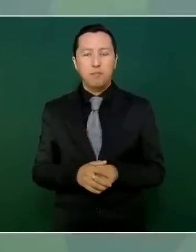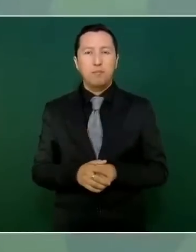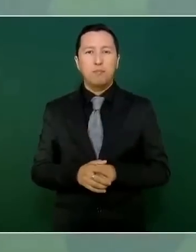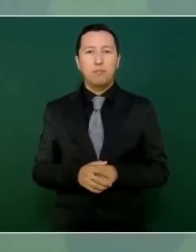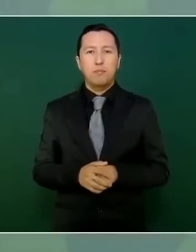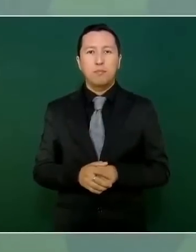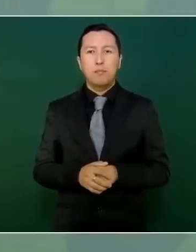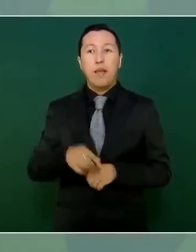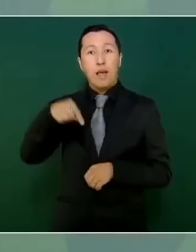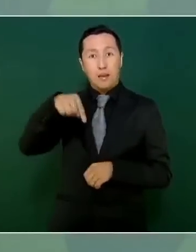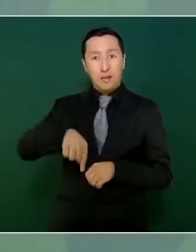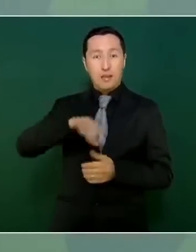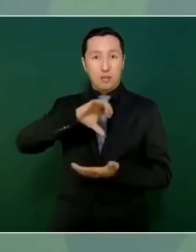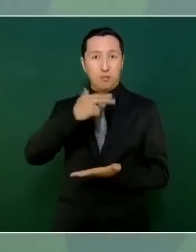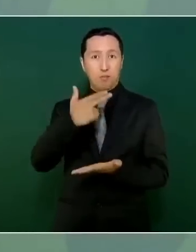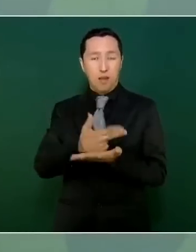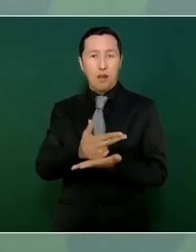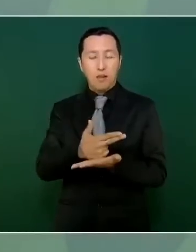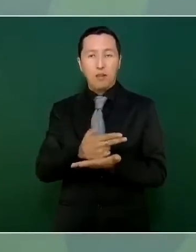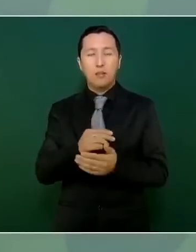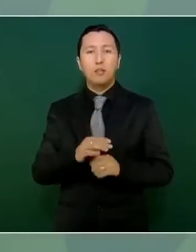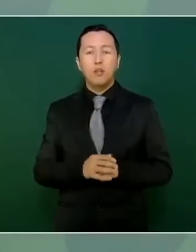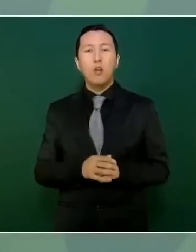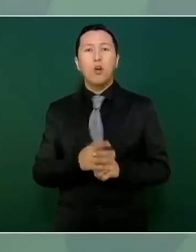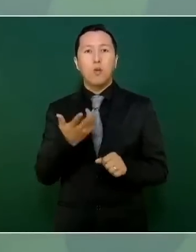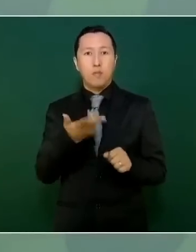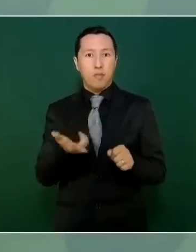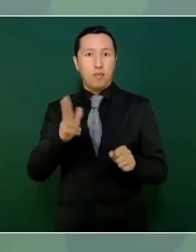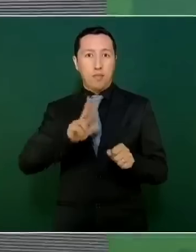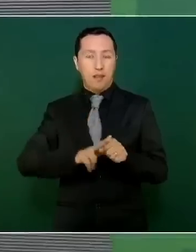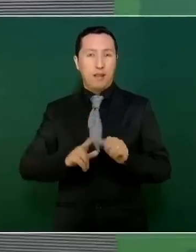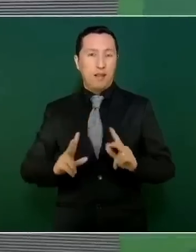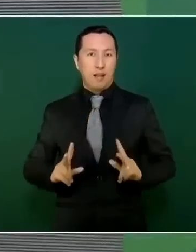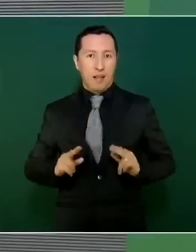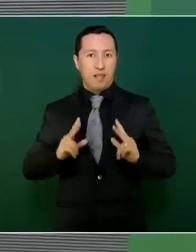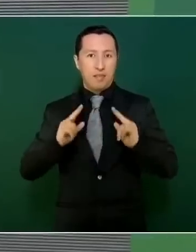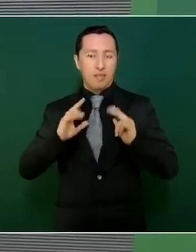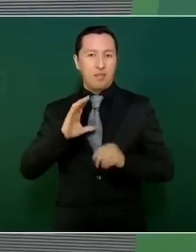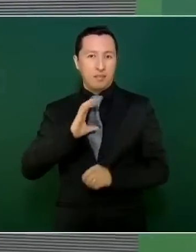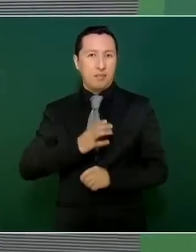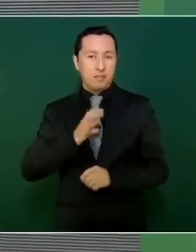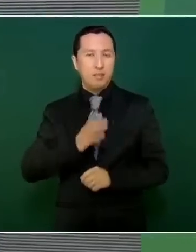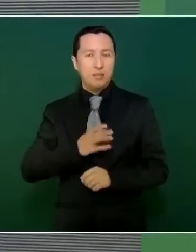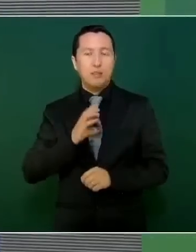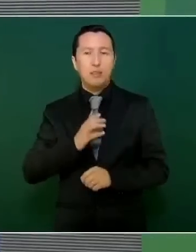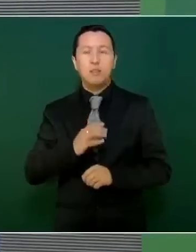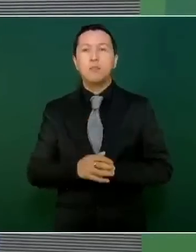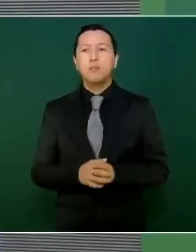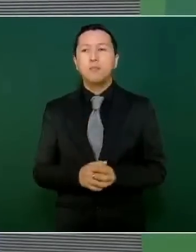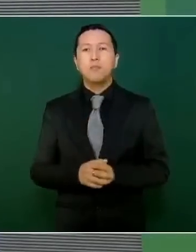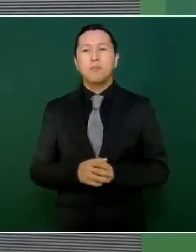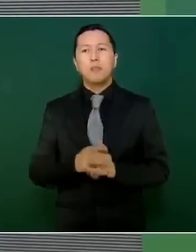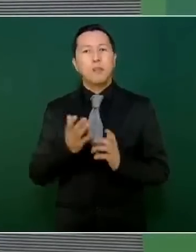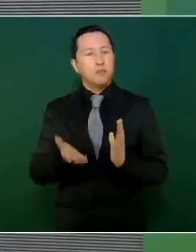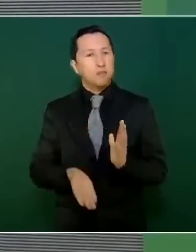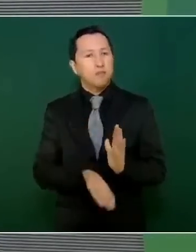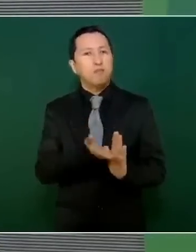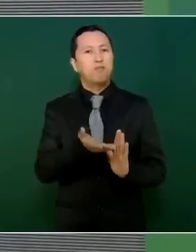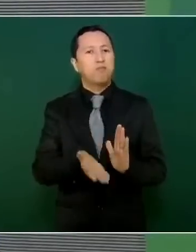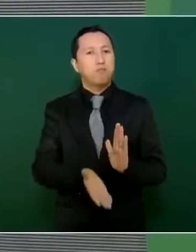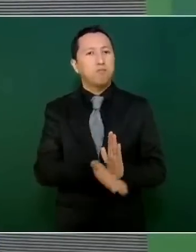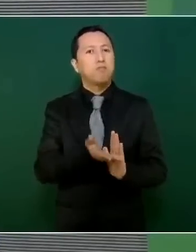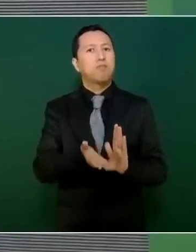este hospital para atender el cáncer se construyó